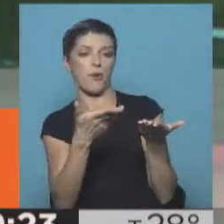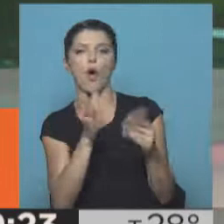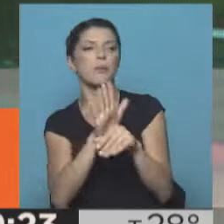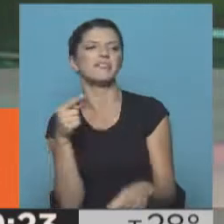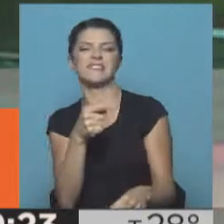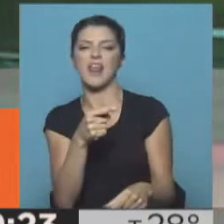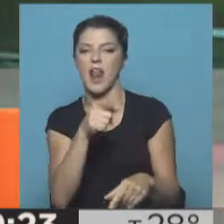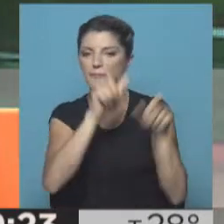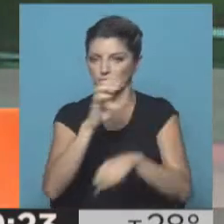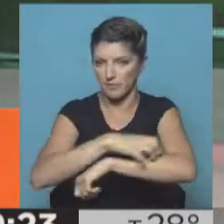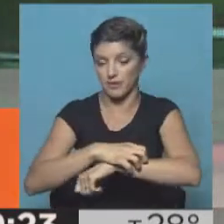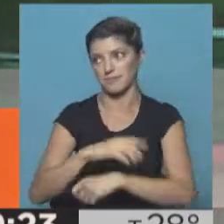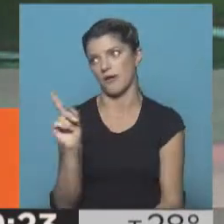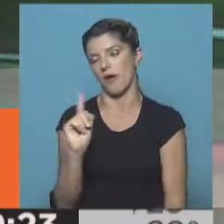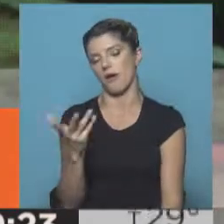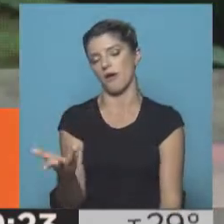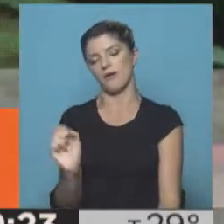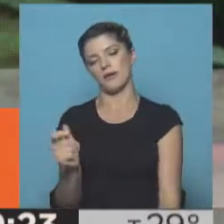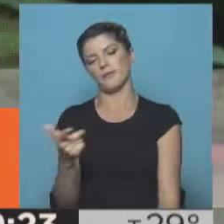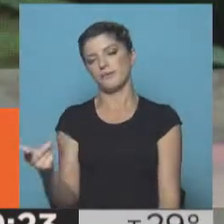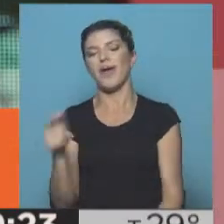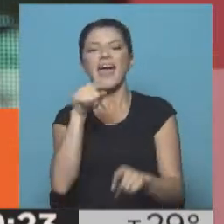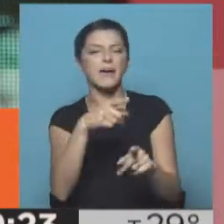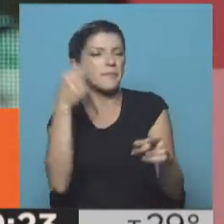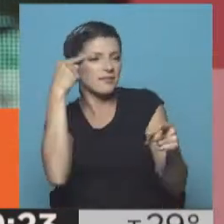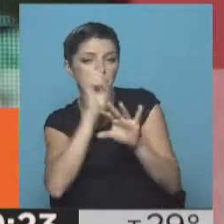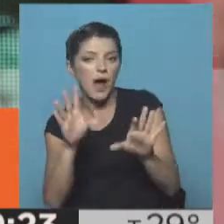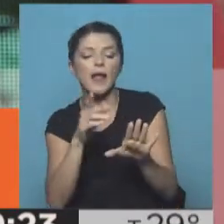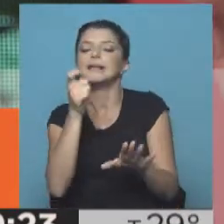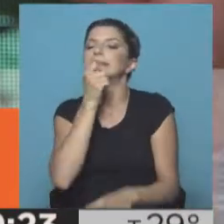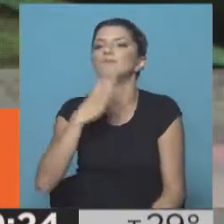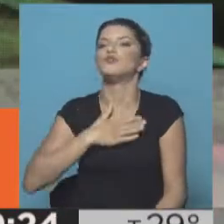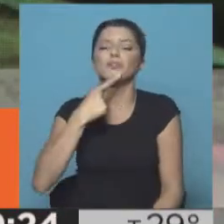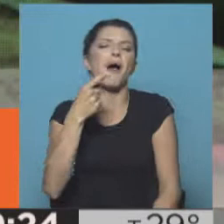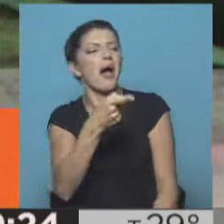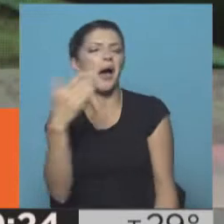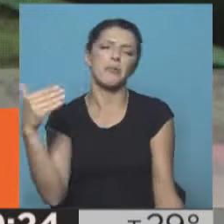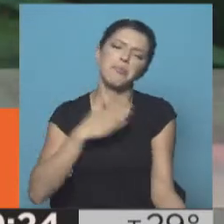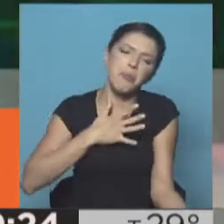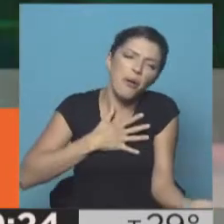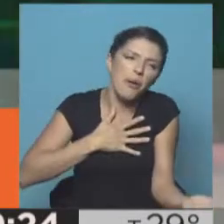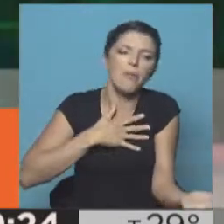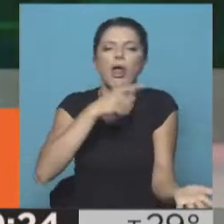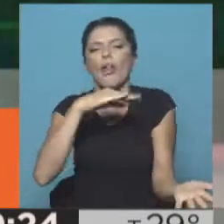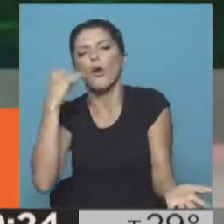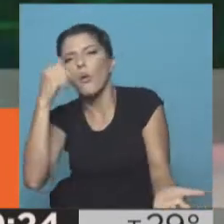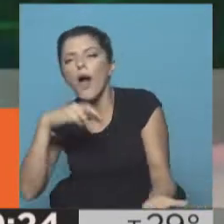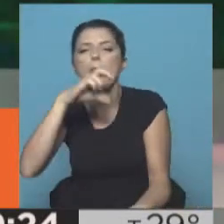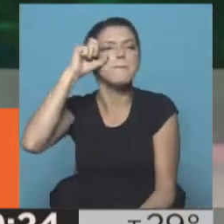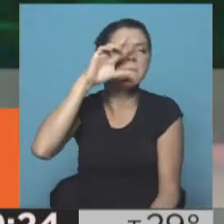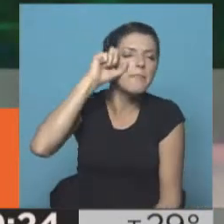tiene que tener datos y ahora tiene datos. No es estigmatizar. Estigmatizar es nominalizar. Si yo digo pobre Juan, Pedro, Mario, pero si alguien dice